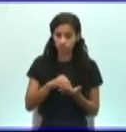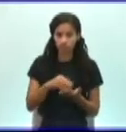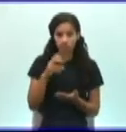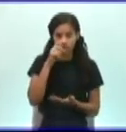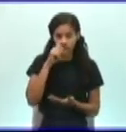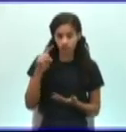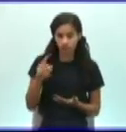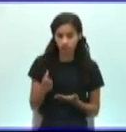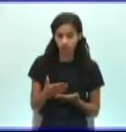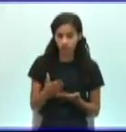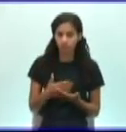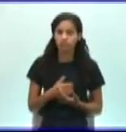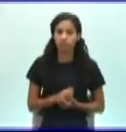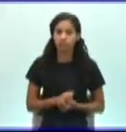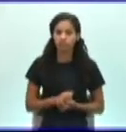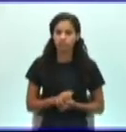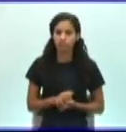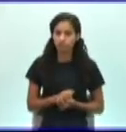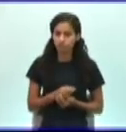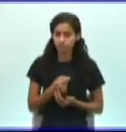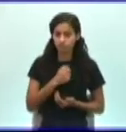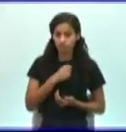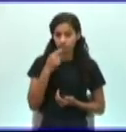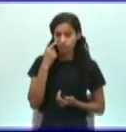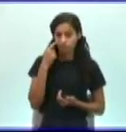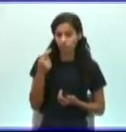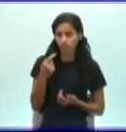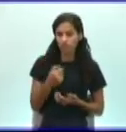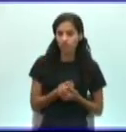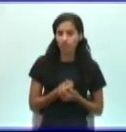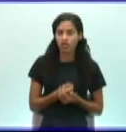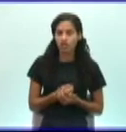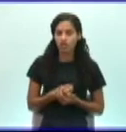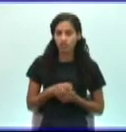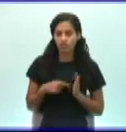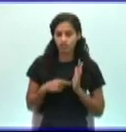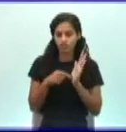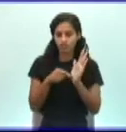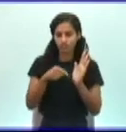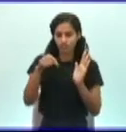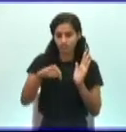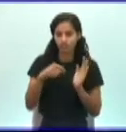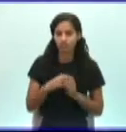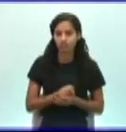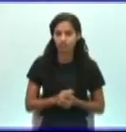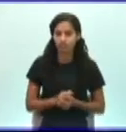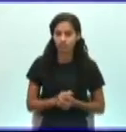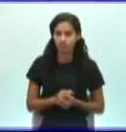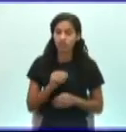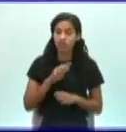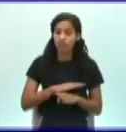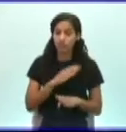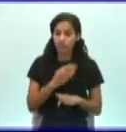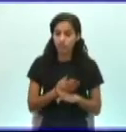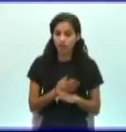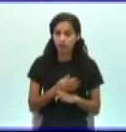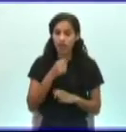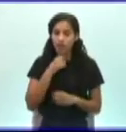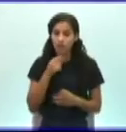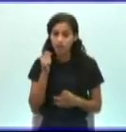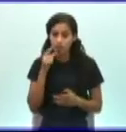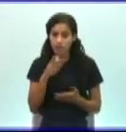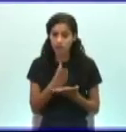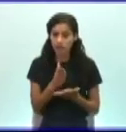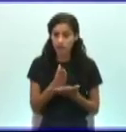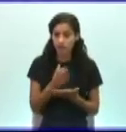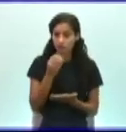favor. Quiero que presten atención a lo que les mostraré en pantalla. Después de la emisión, podrán